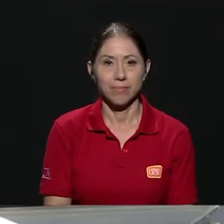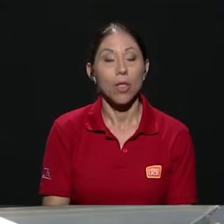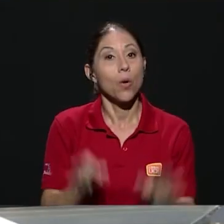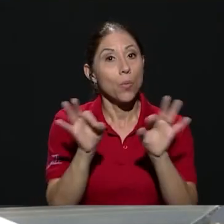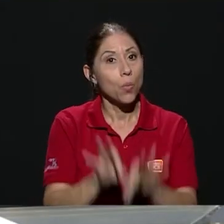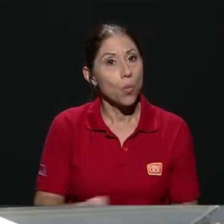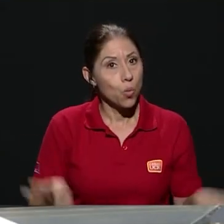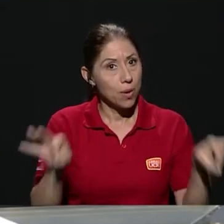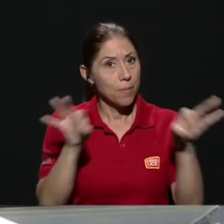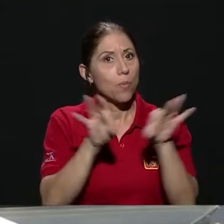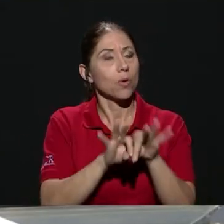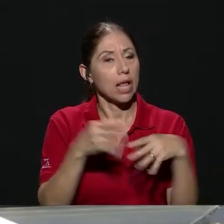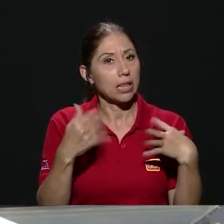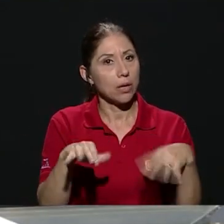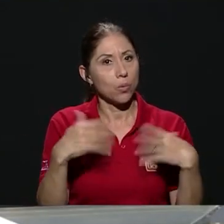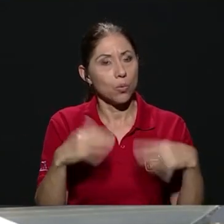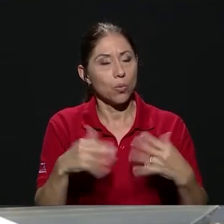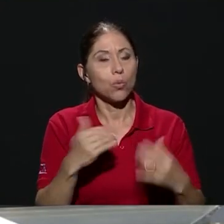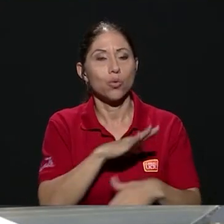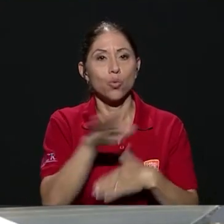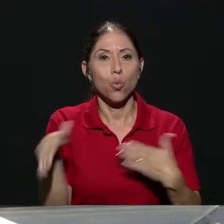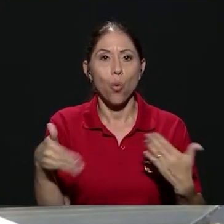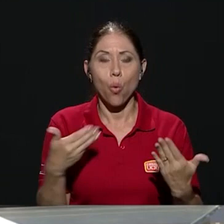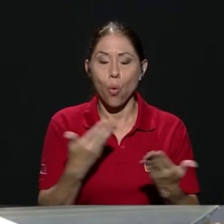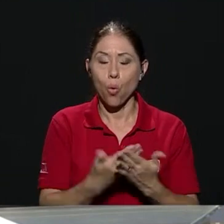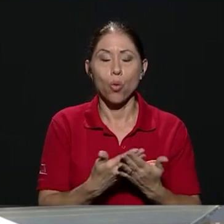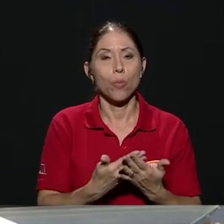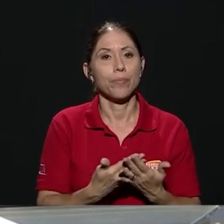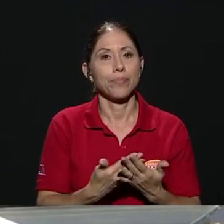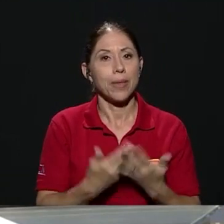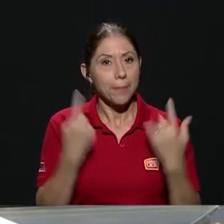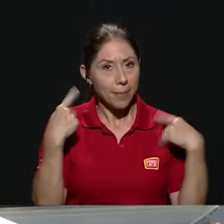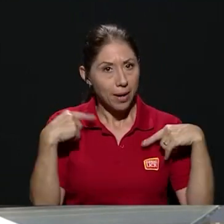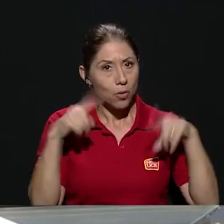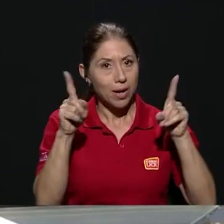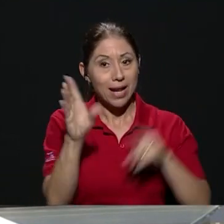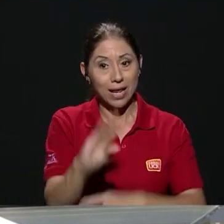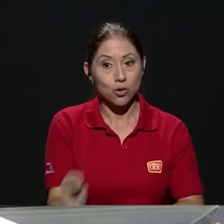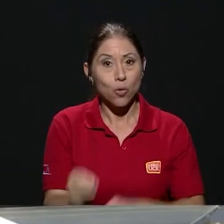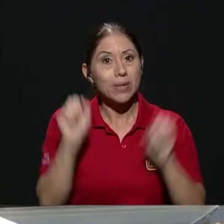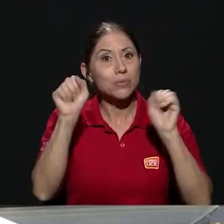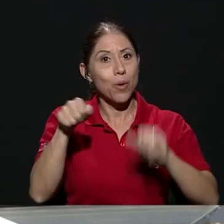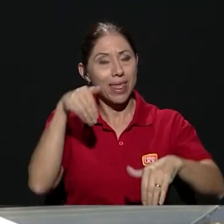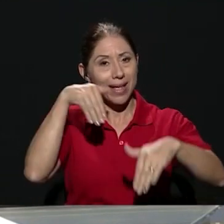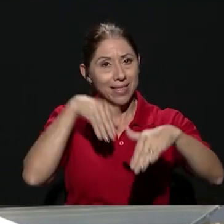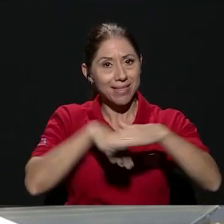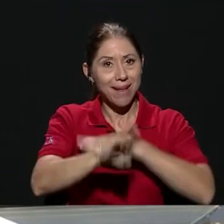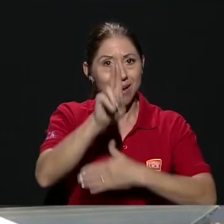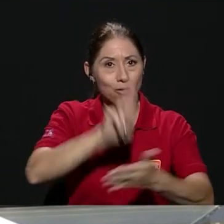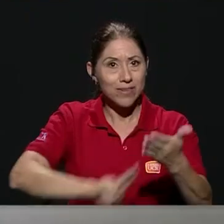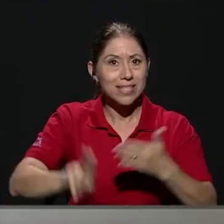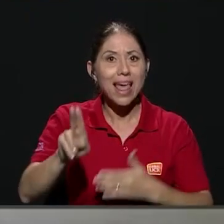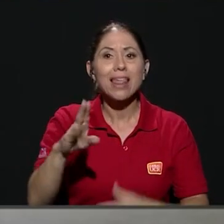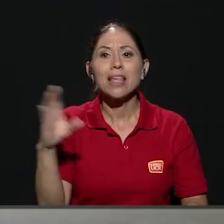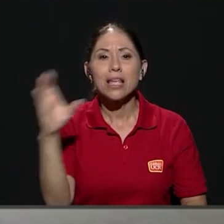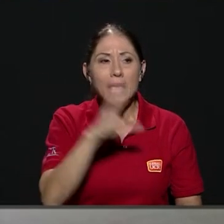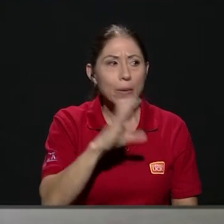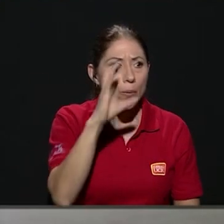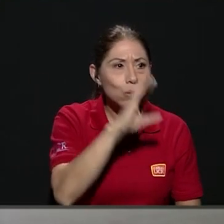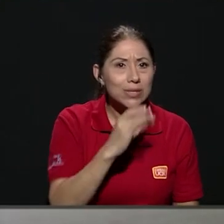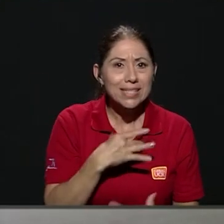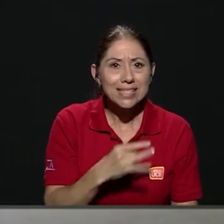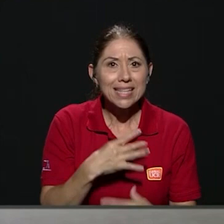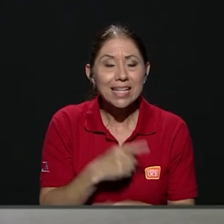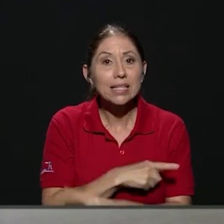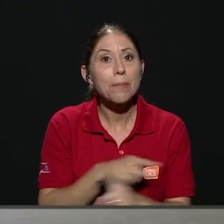Muy importante, ¿verdad? Todo esto para lograr que los jóvenes accedan a la universidad, que busquen, que se interesen, pero